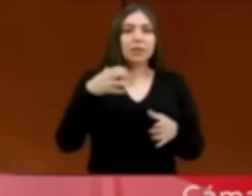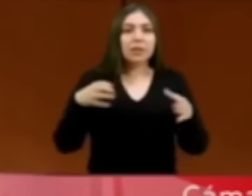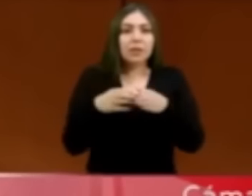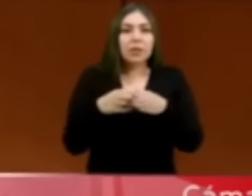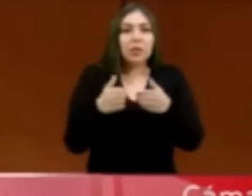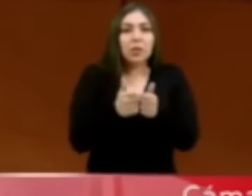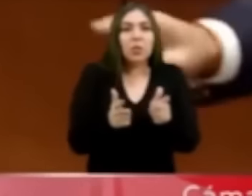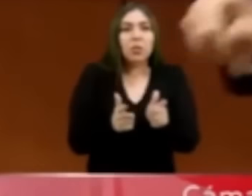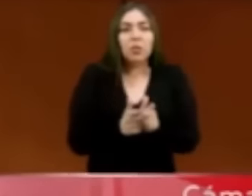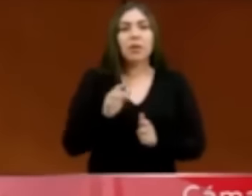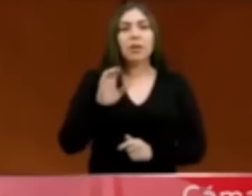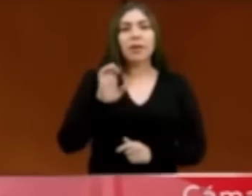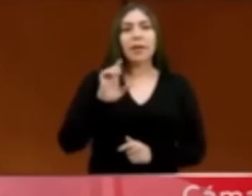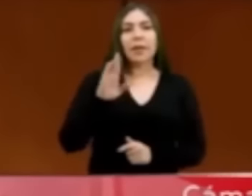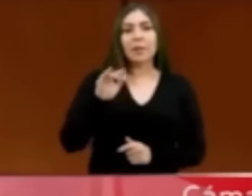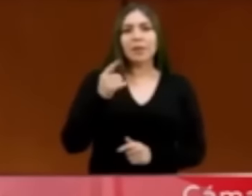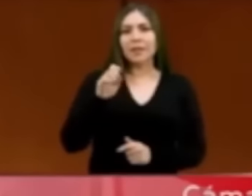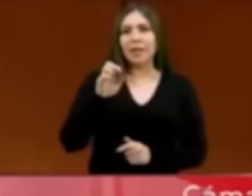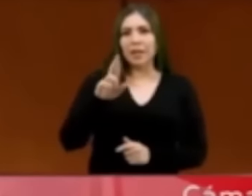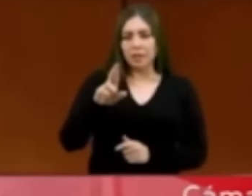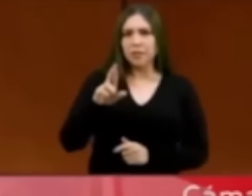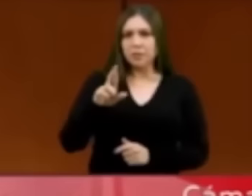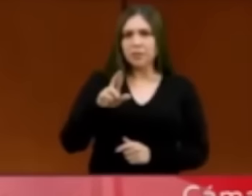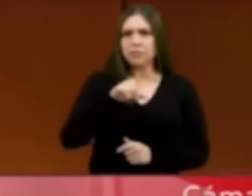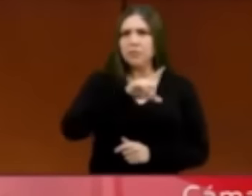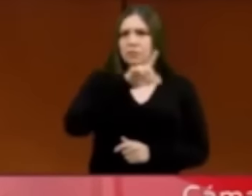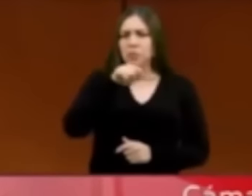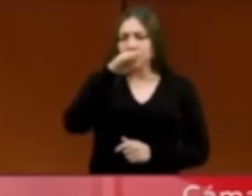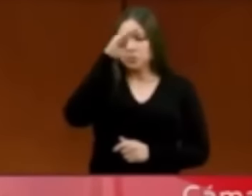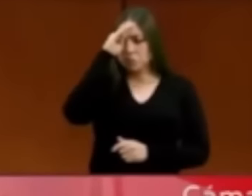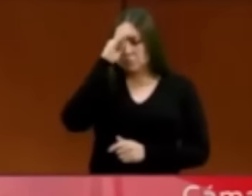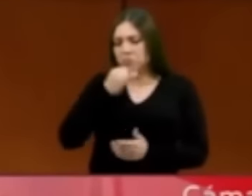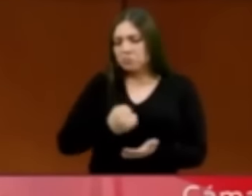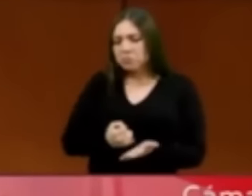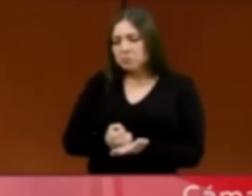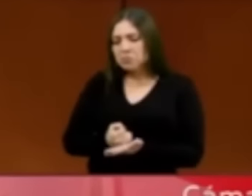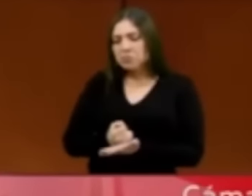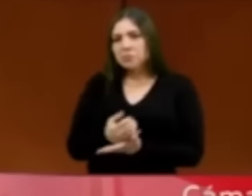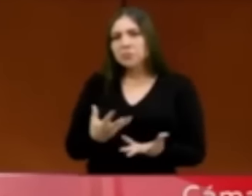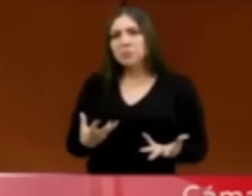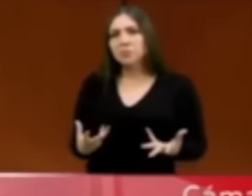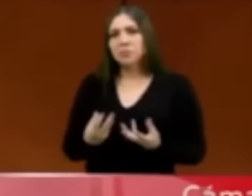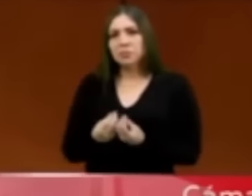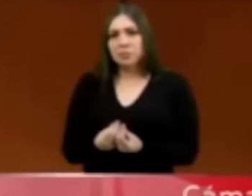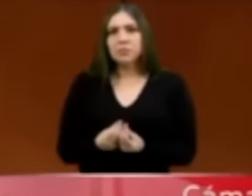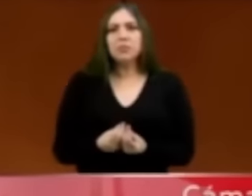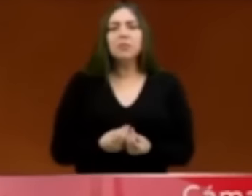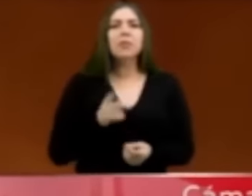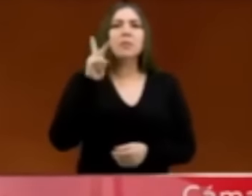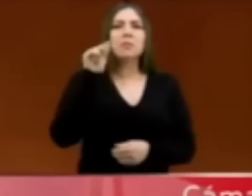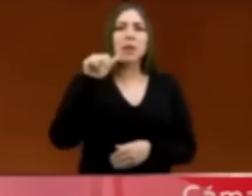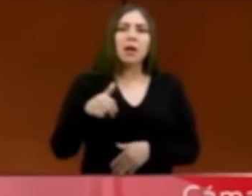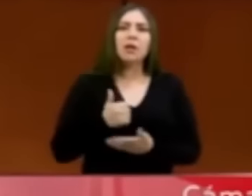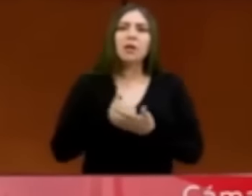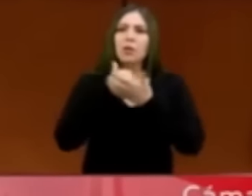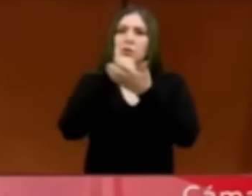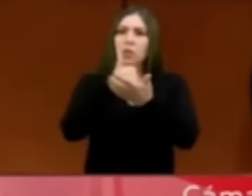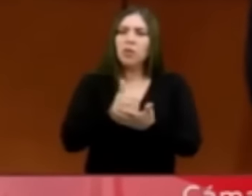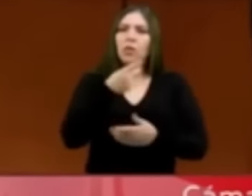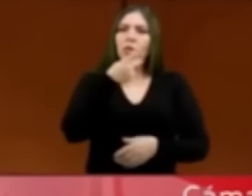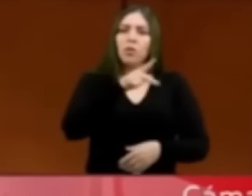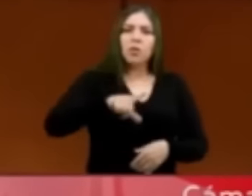Y decidiste sumarte desde aquel momento. El PAN te hizo gobernador, a tus hijos senador, uno